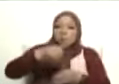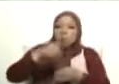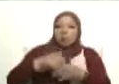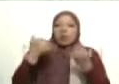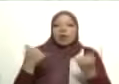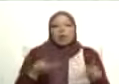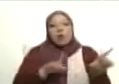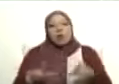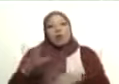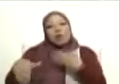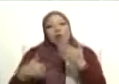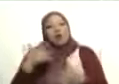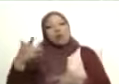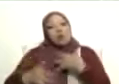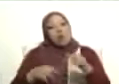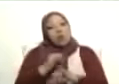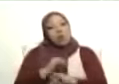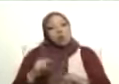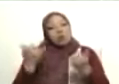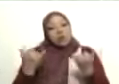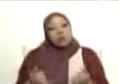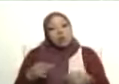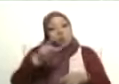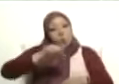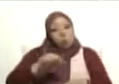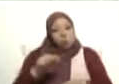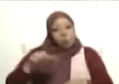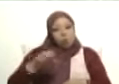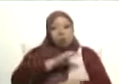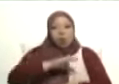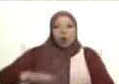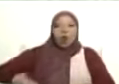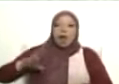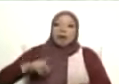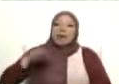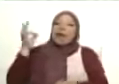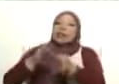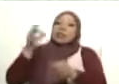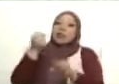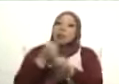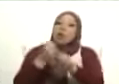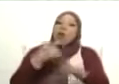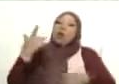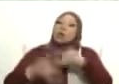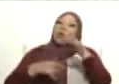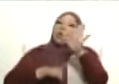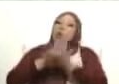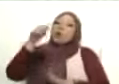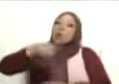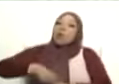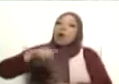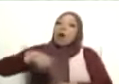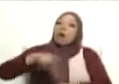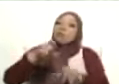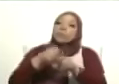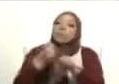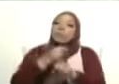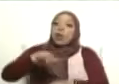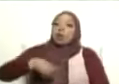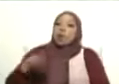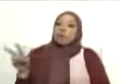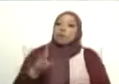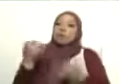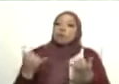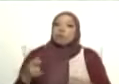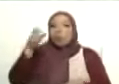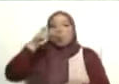dado toda esta jornada electoral, los órganos de seguridad han calificado como exitosa la jornada que se ha desarrollado el día de hoy en nuestro país, y bueno,